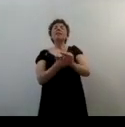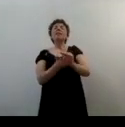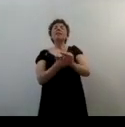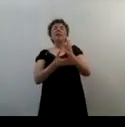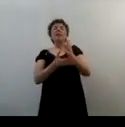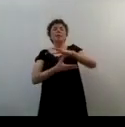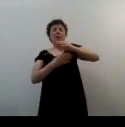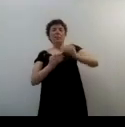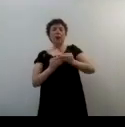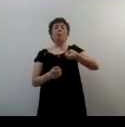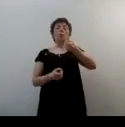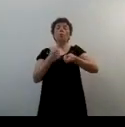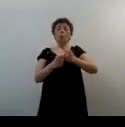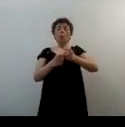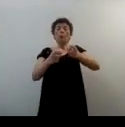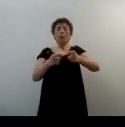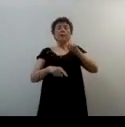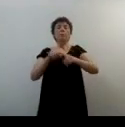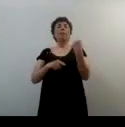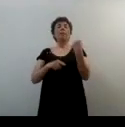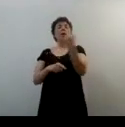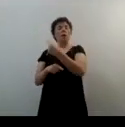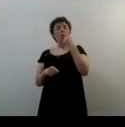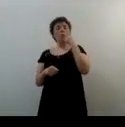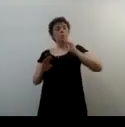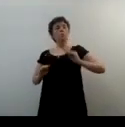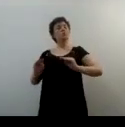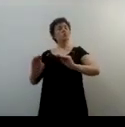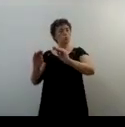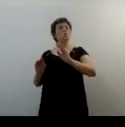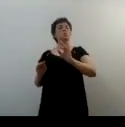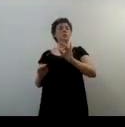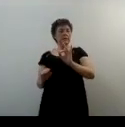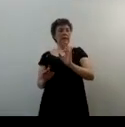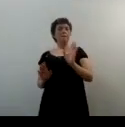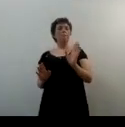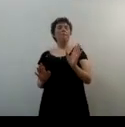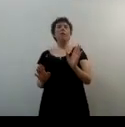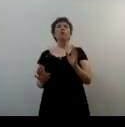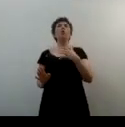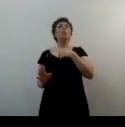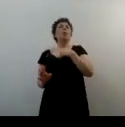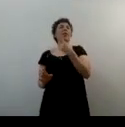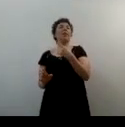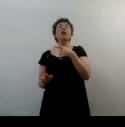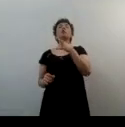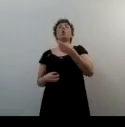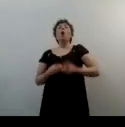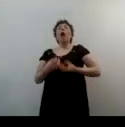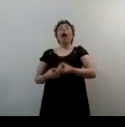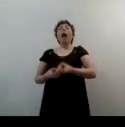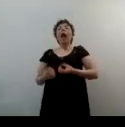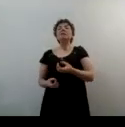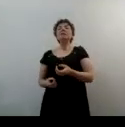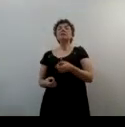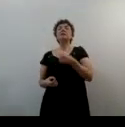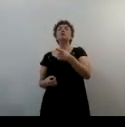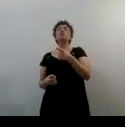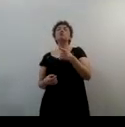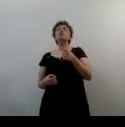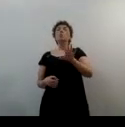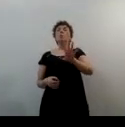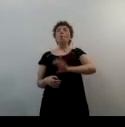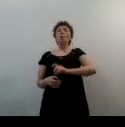probablemente en función del hábito que tenga una persona, también, pero que nunca se puede decir, usted tiene muchos gases, usted tiene esta mala